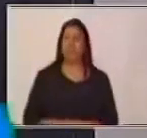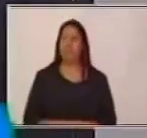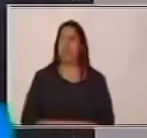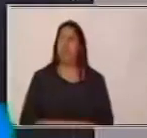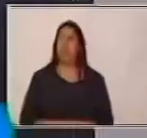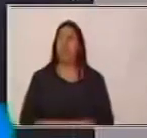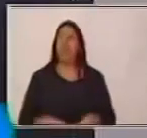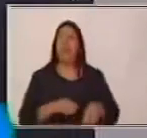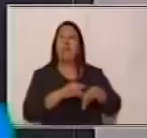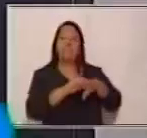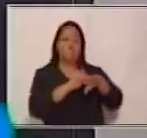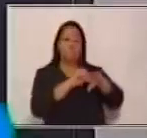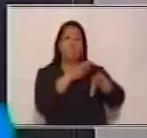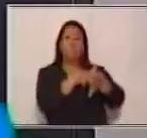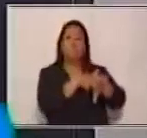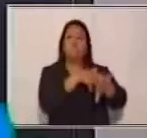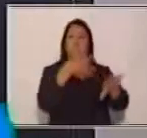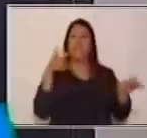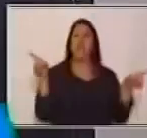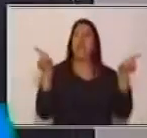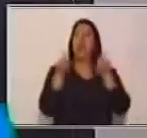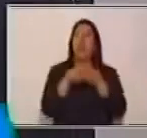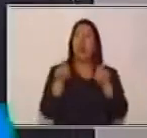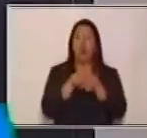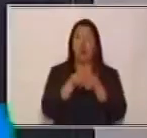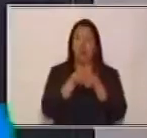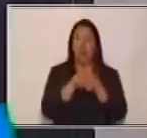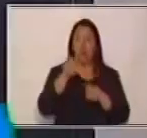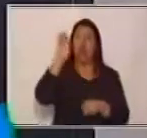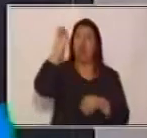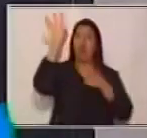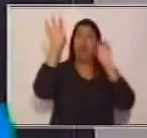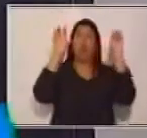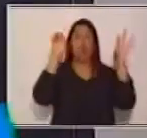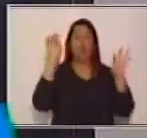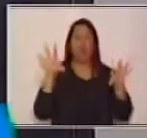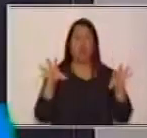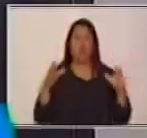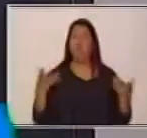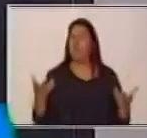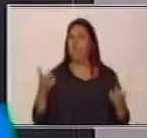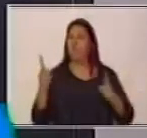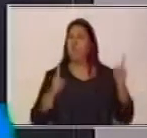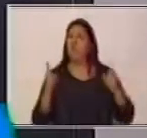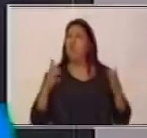metáfora, comparación o imagen. Observa acá el cuadro.